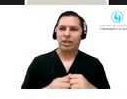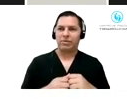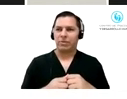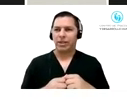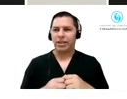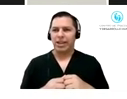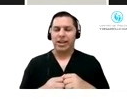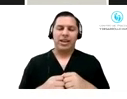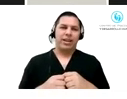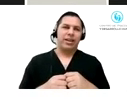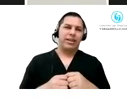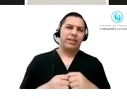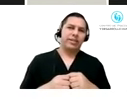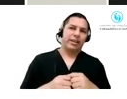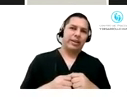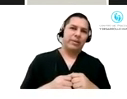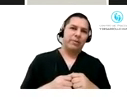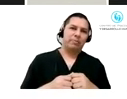hágalo usted, ¿verdad?